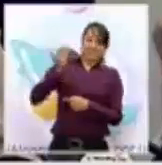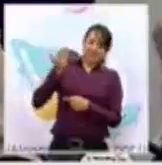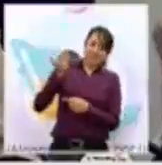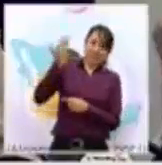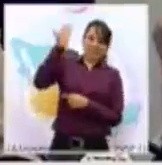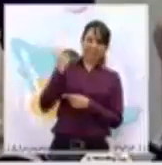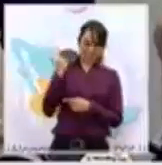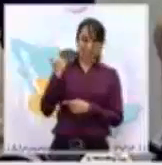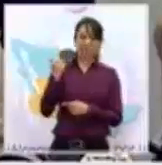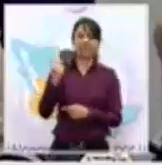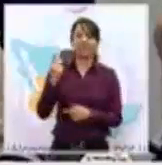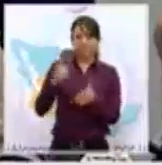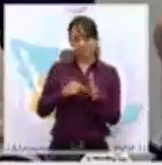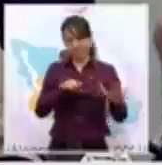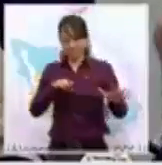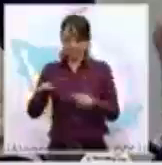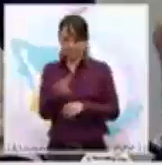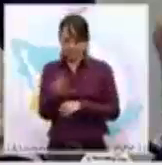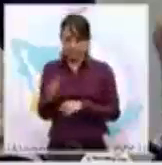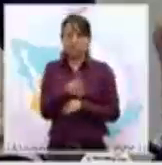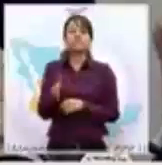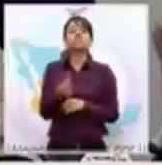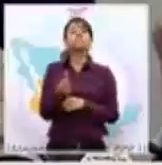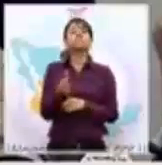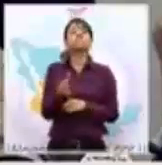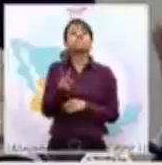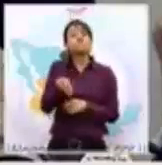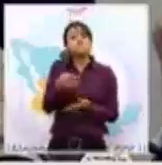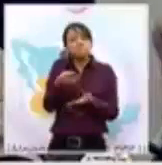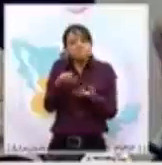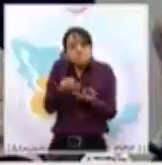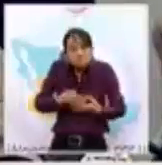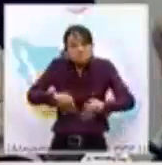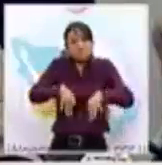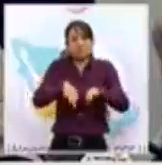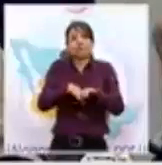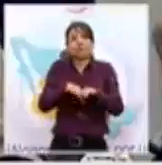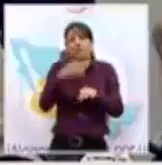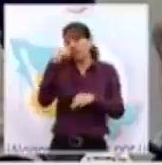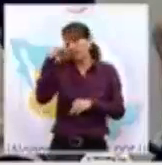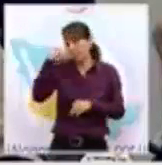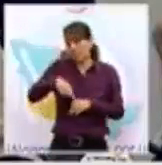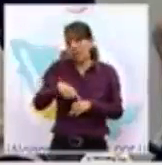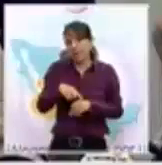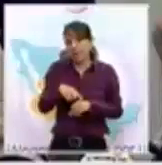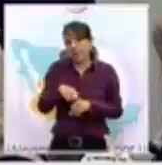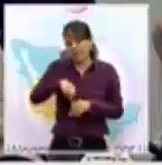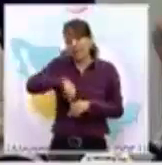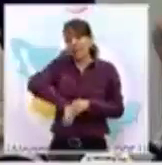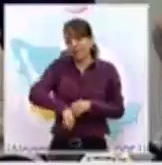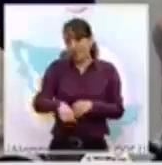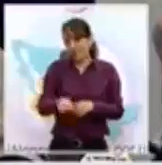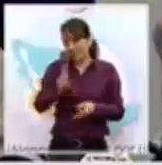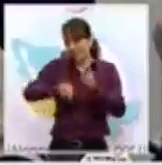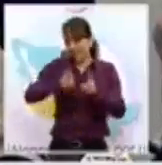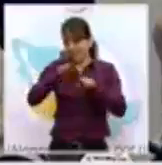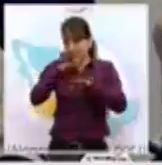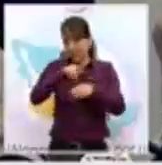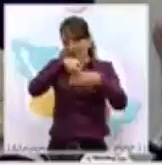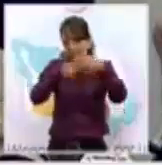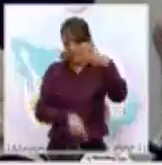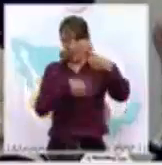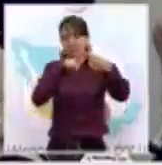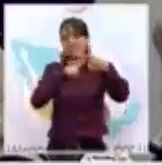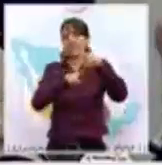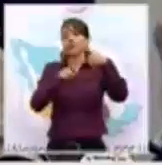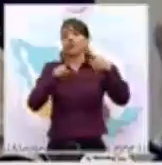muy importante de cohesión, un poco para dejar sobre la mesa los tres elementos de esta discusión, que es educación, cultura y